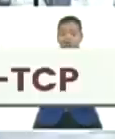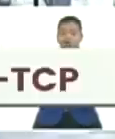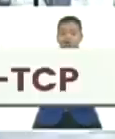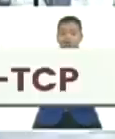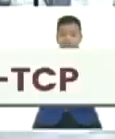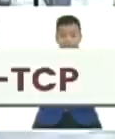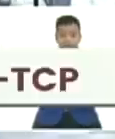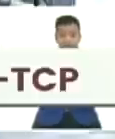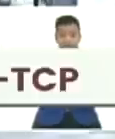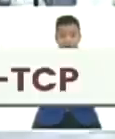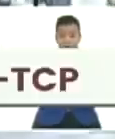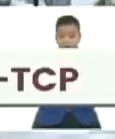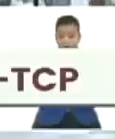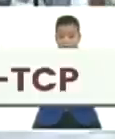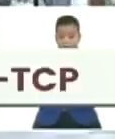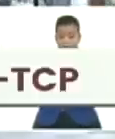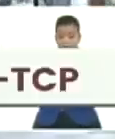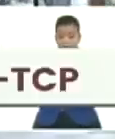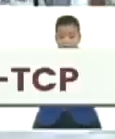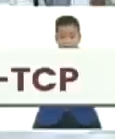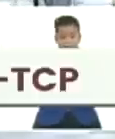la guerra que